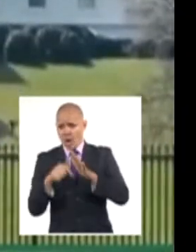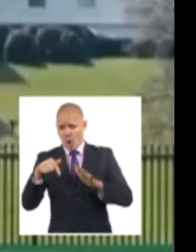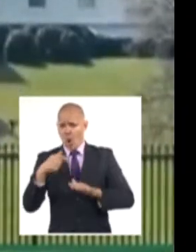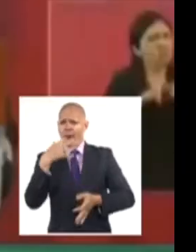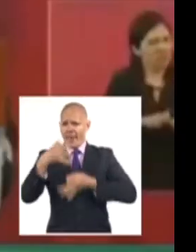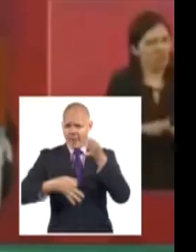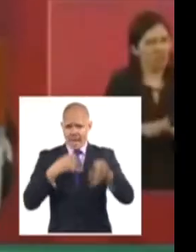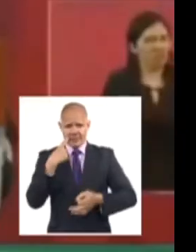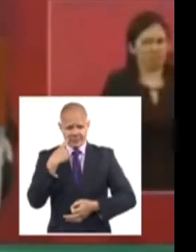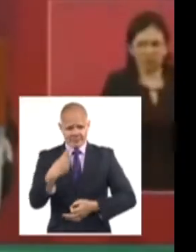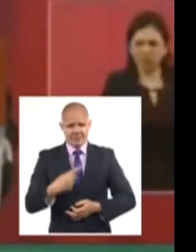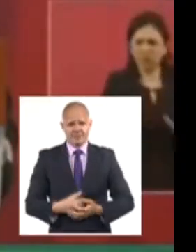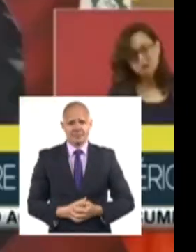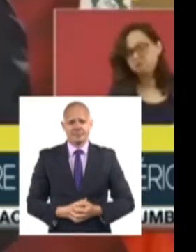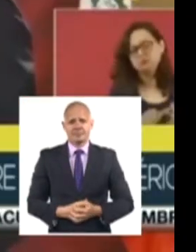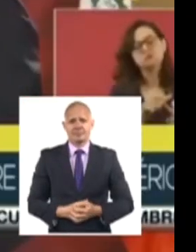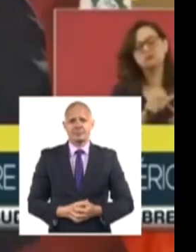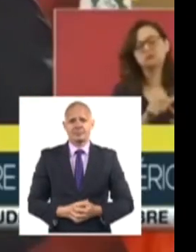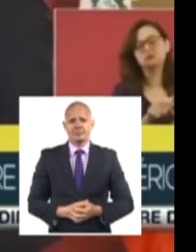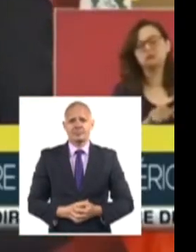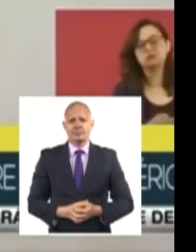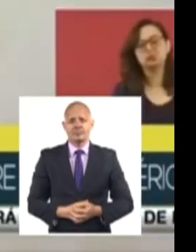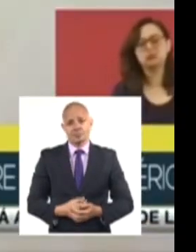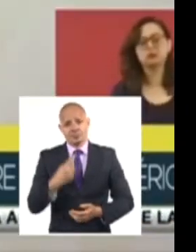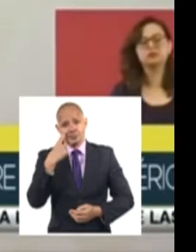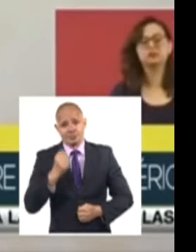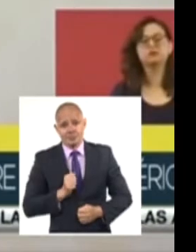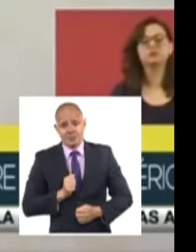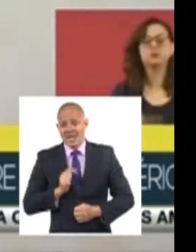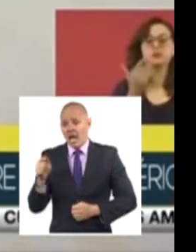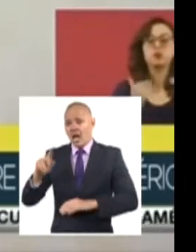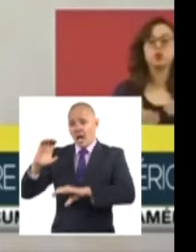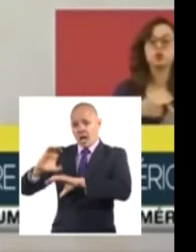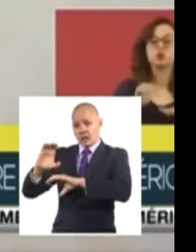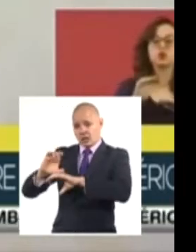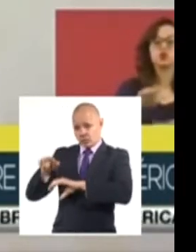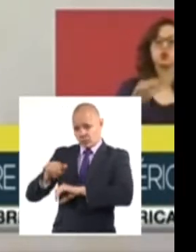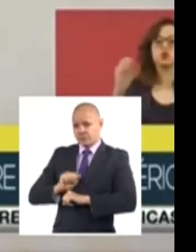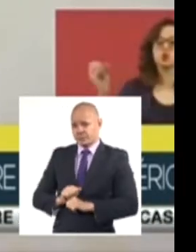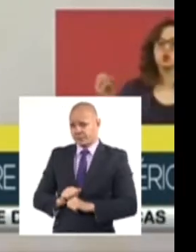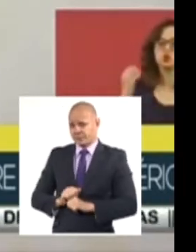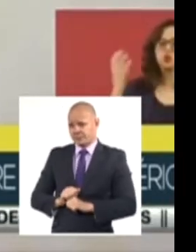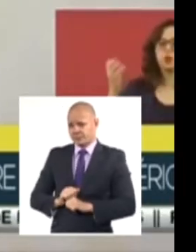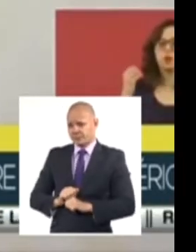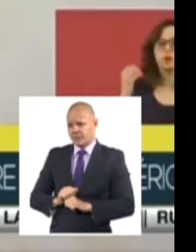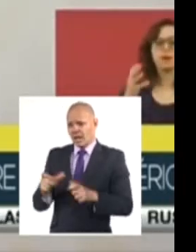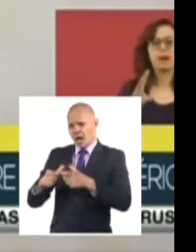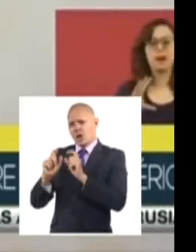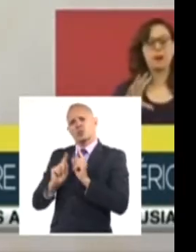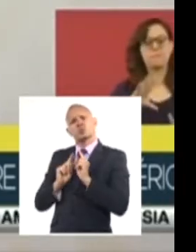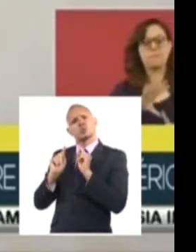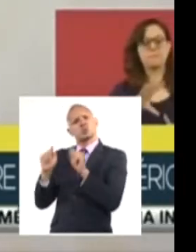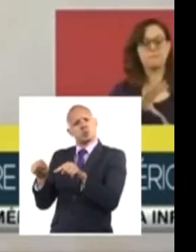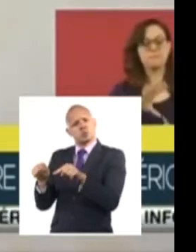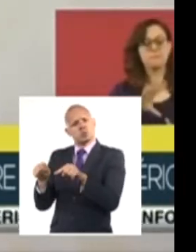informó al pueblo de mexico acerca de la cumbre y ya